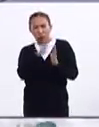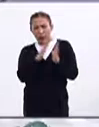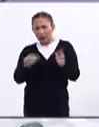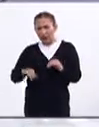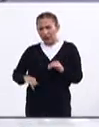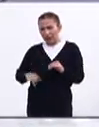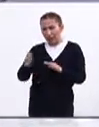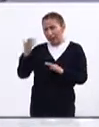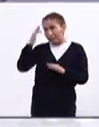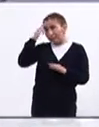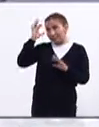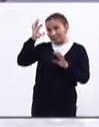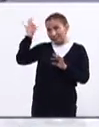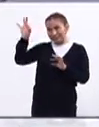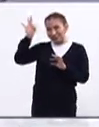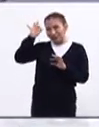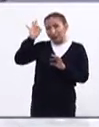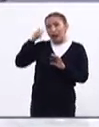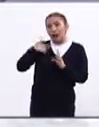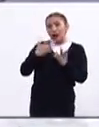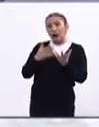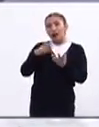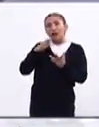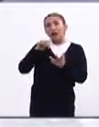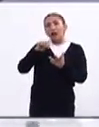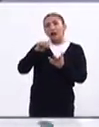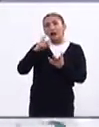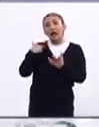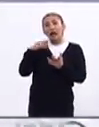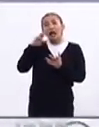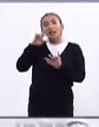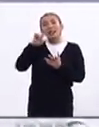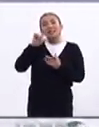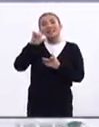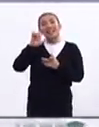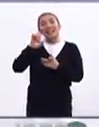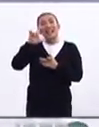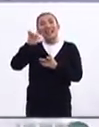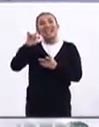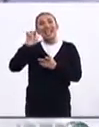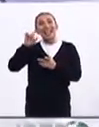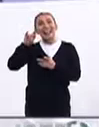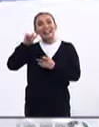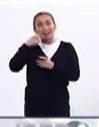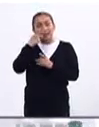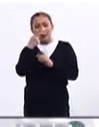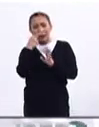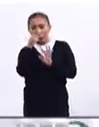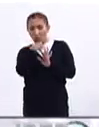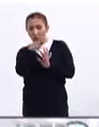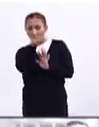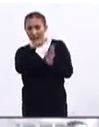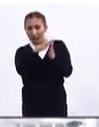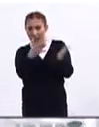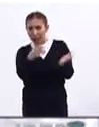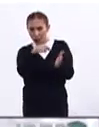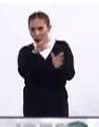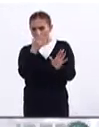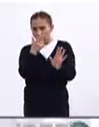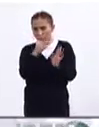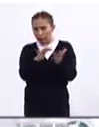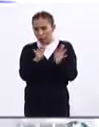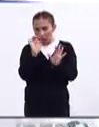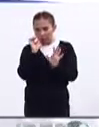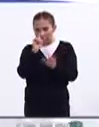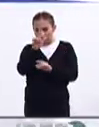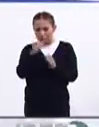muy interesante en este momento de Harold Lash, que se llama La revuelta de las élites, y él señala la tesis central del libro. No quiero ahorrarles la